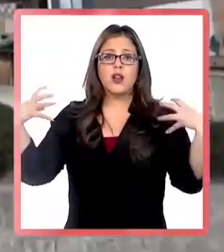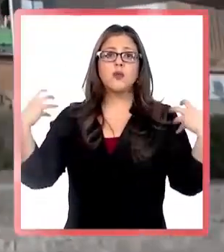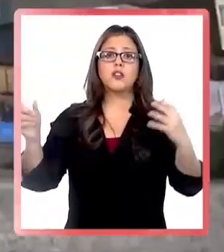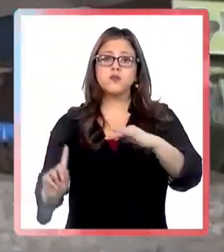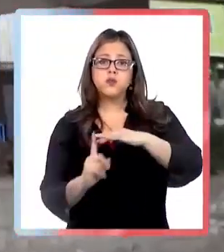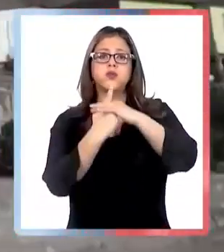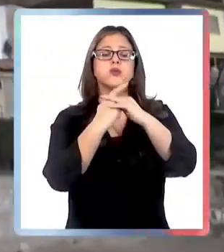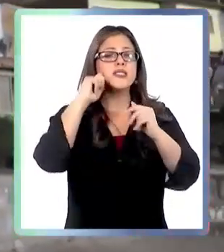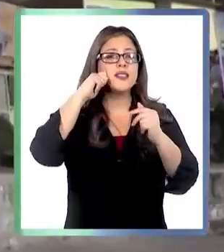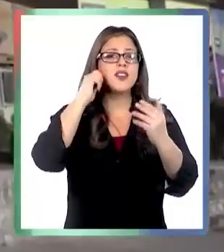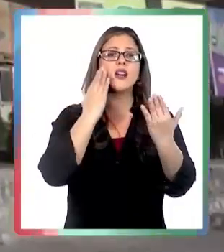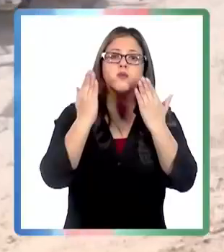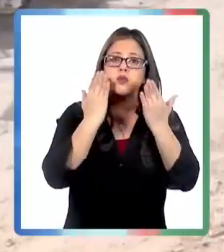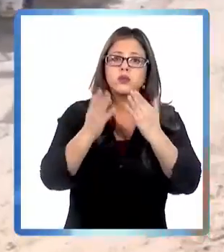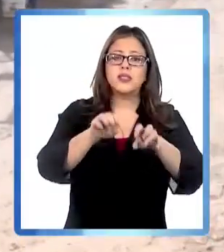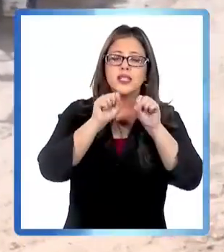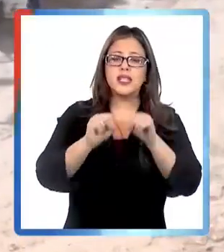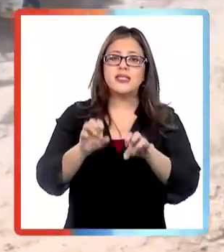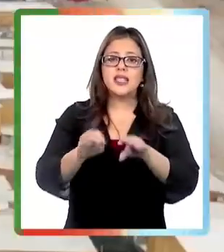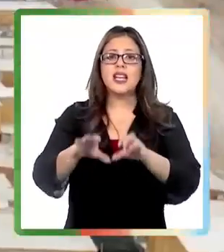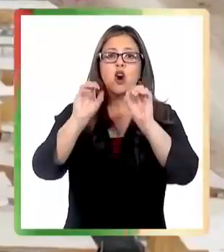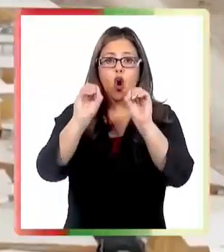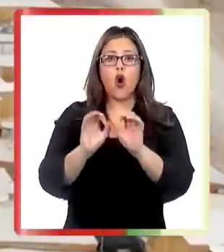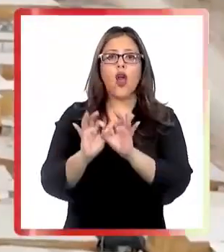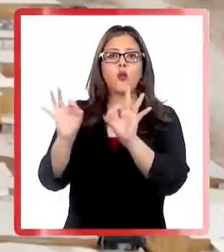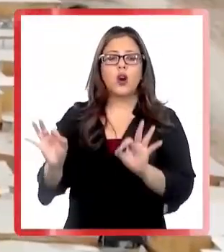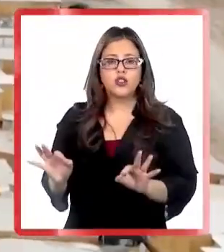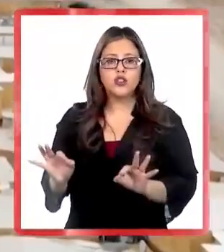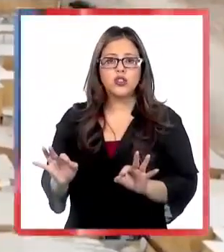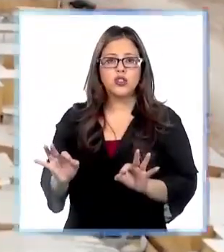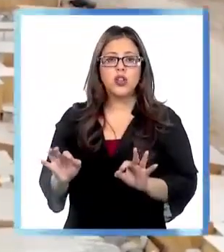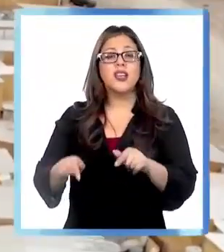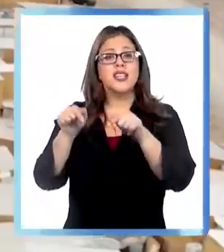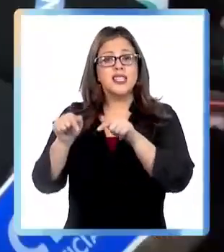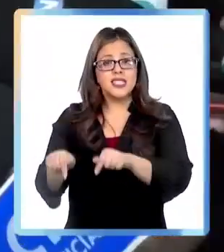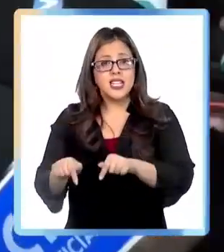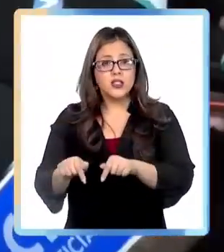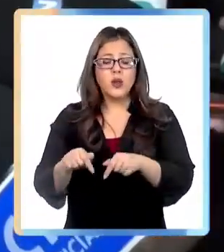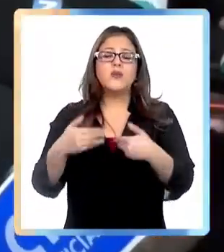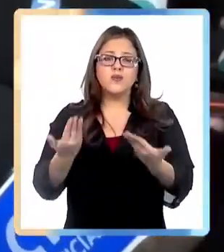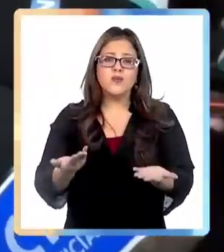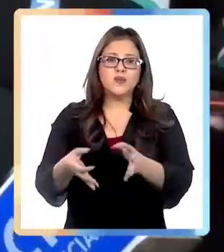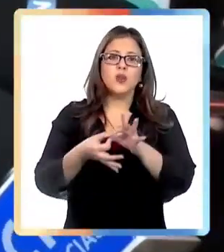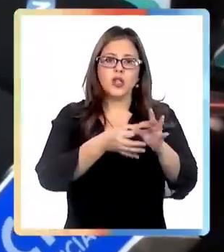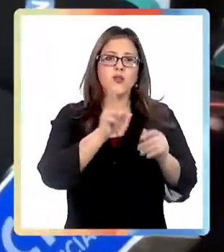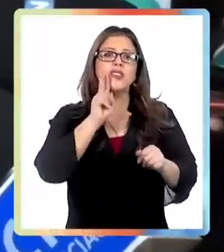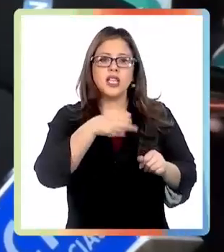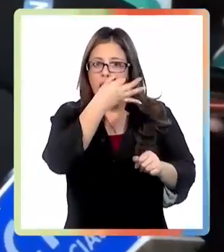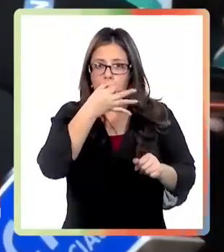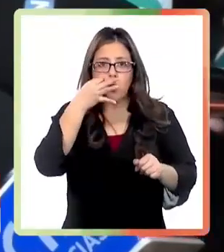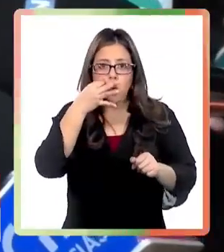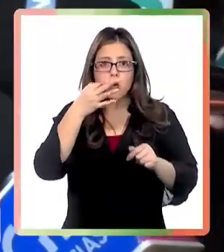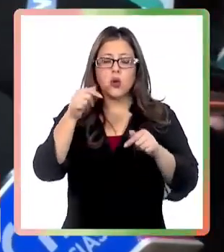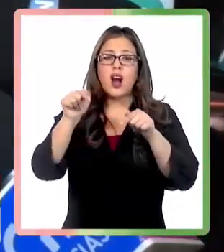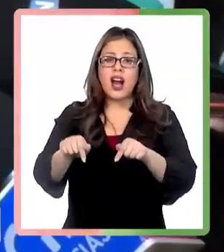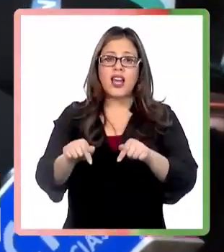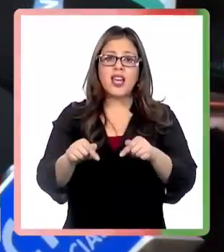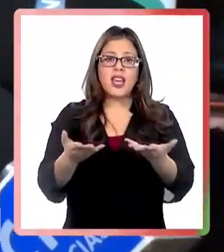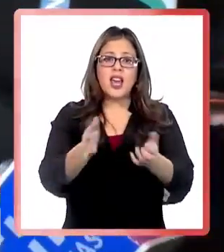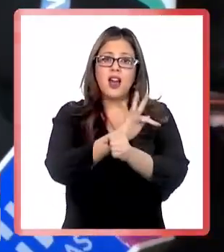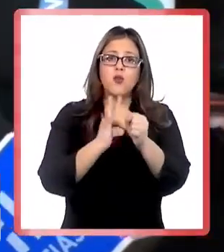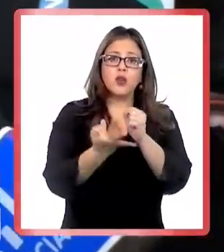la enseñanza o la educación. Y por eso son sin fines de lucro. Las fundaciones no son consultoras, ni tampoco